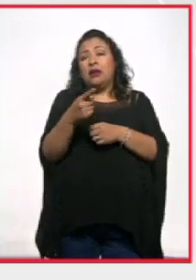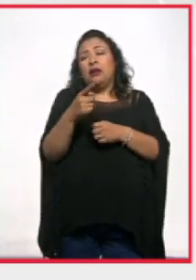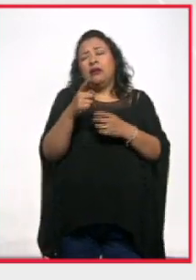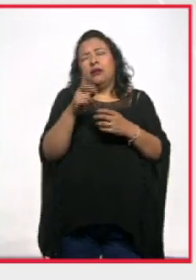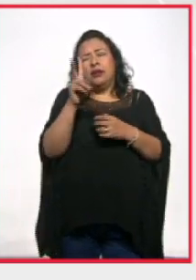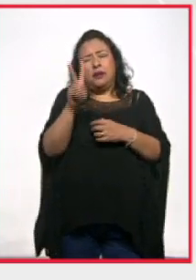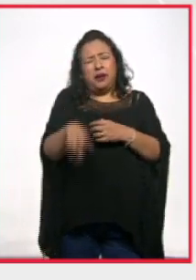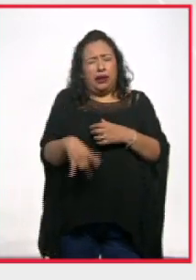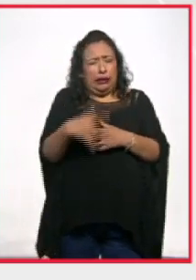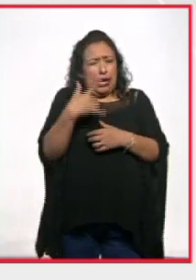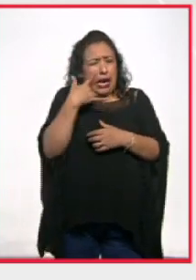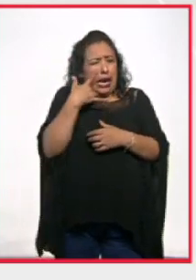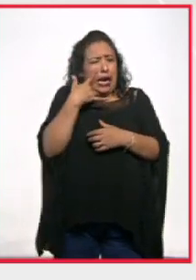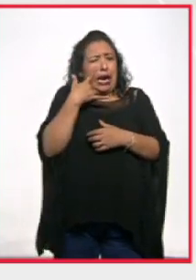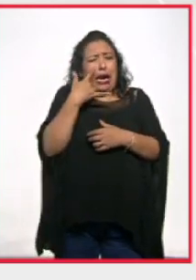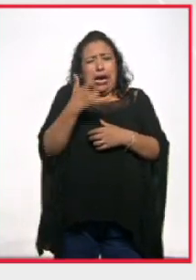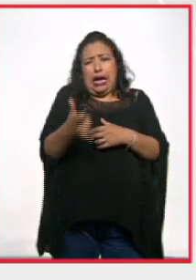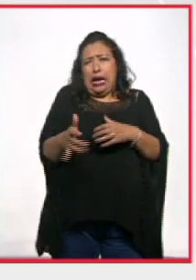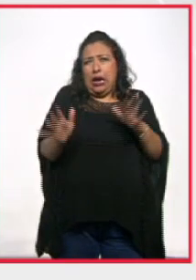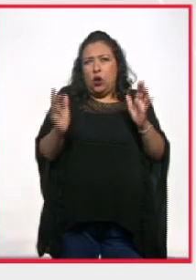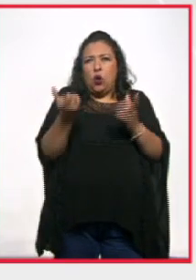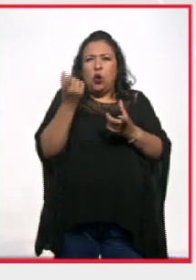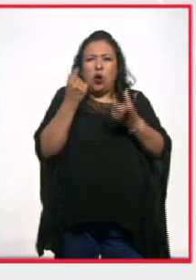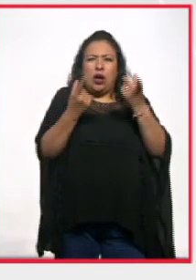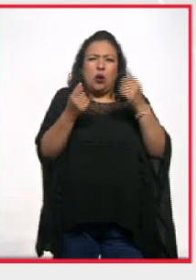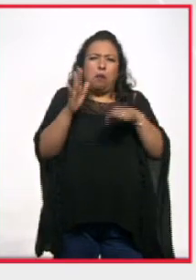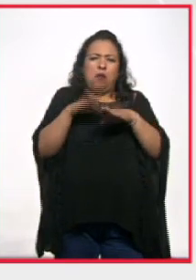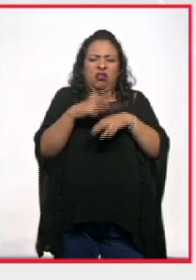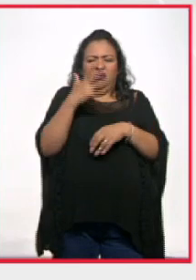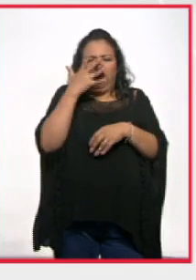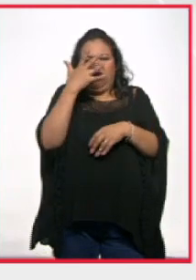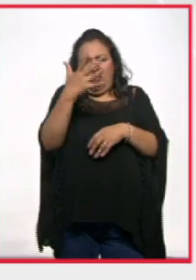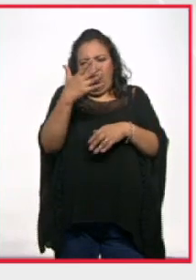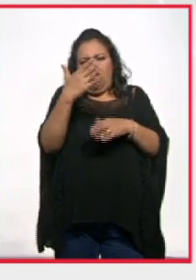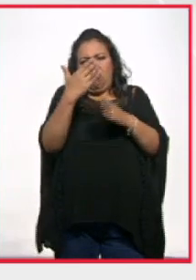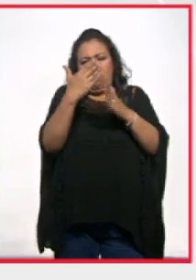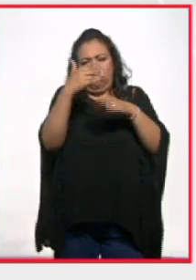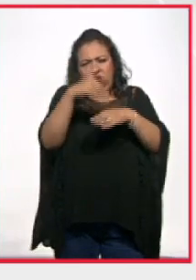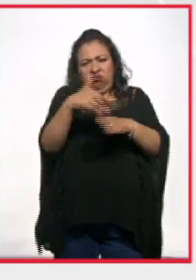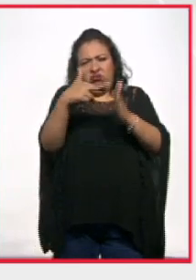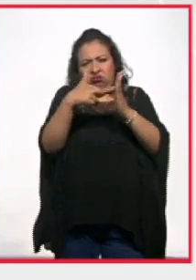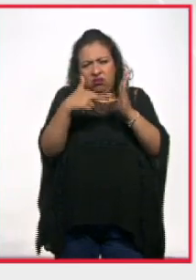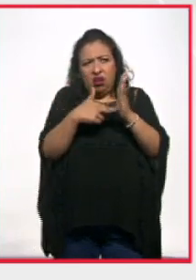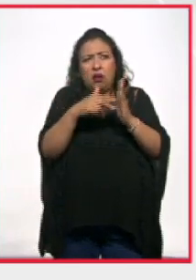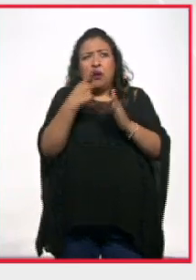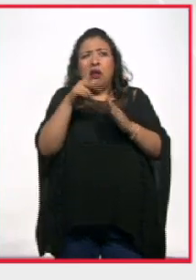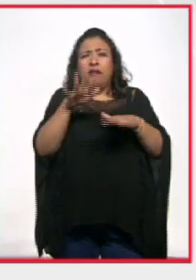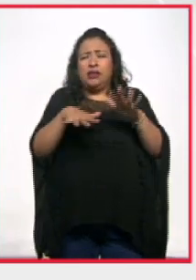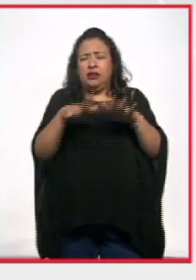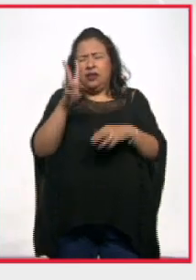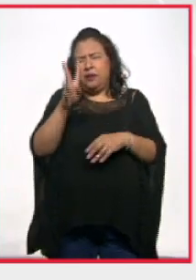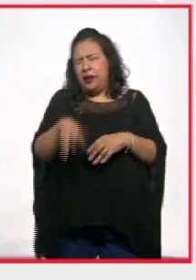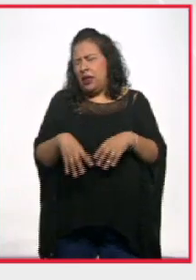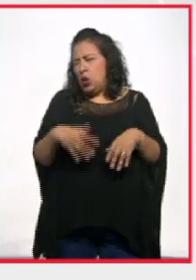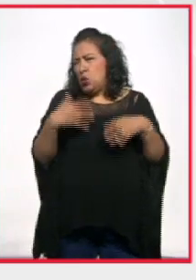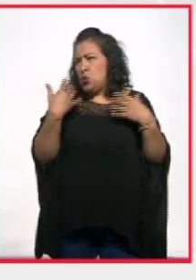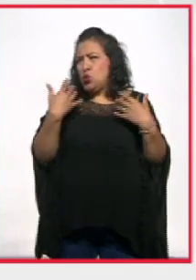cosas más raras del mundo, algunas un poco más ortodoxas, más serias, etcétera, pero de pronto Ana programaba unas cosas